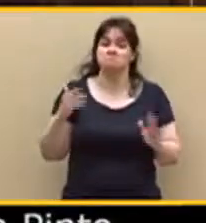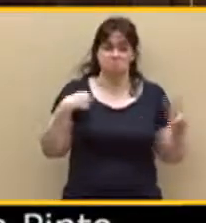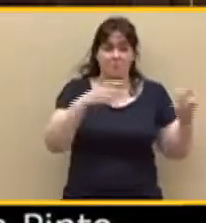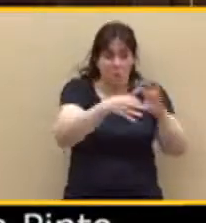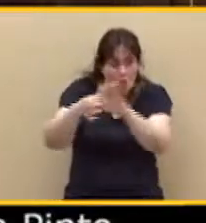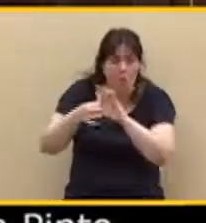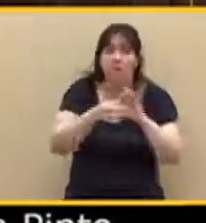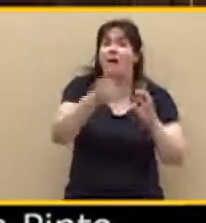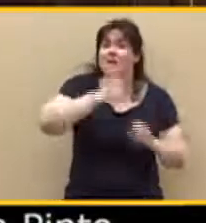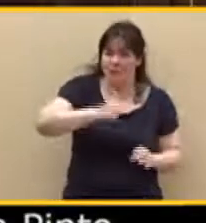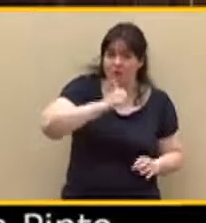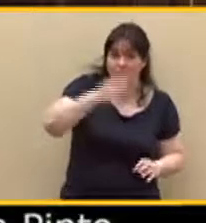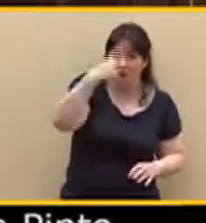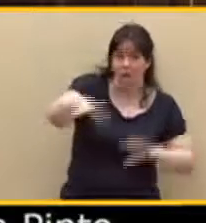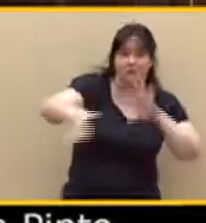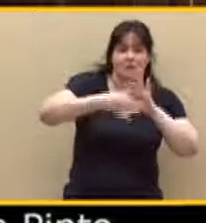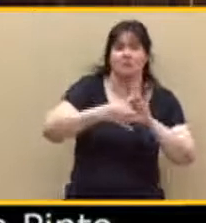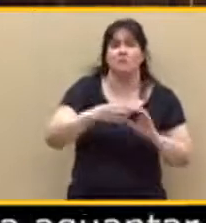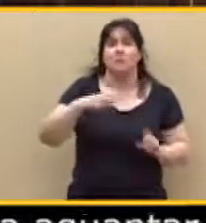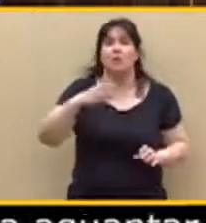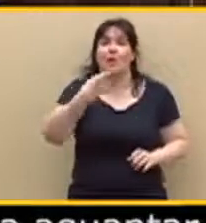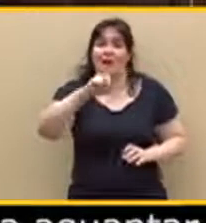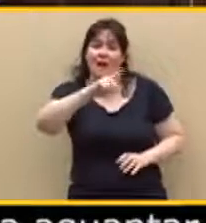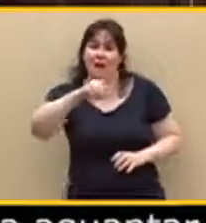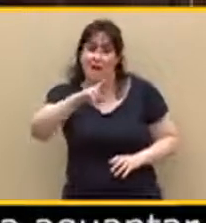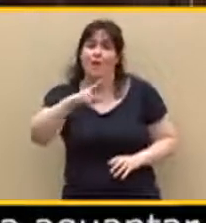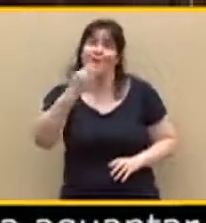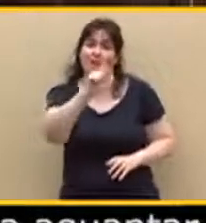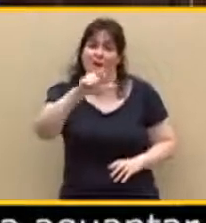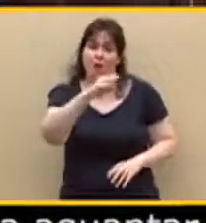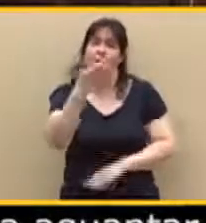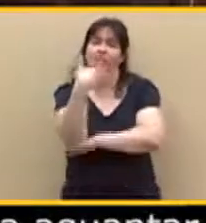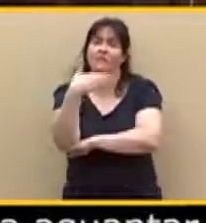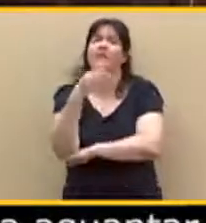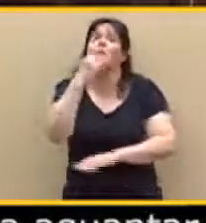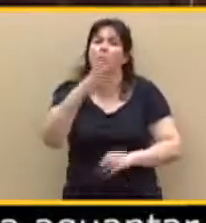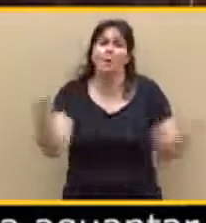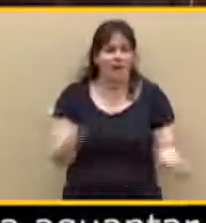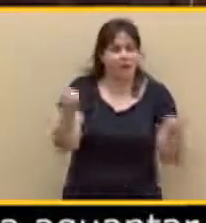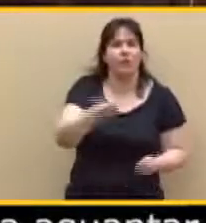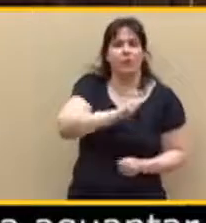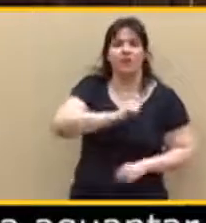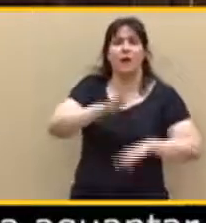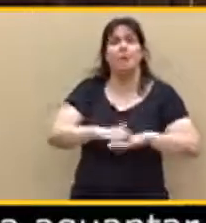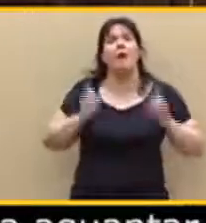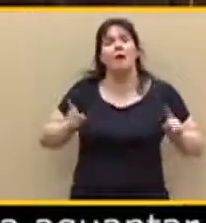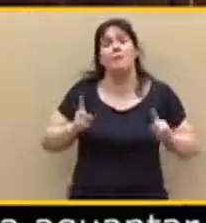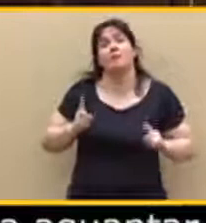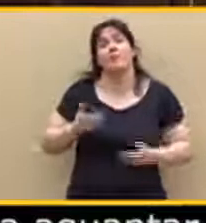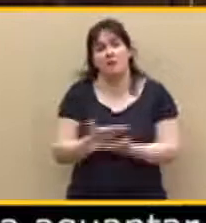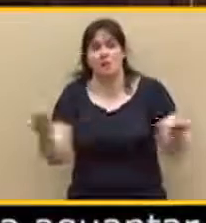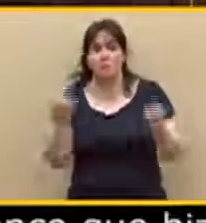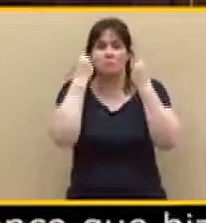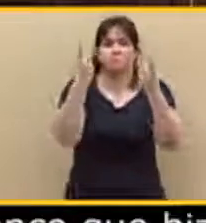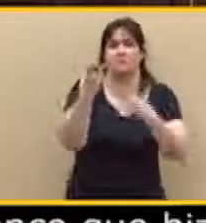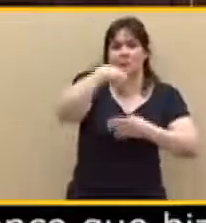almirante franquista Carrero Blanco, que hizo de esta estrategia su bandera? Buena acción policial para prevenir cualquier subversión interna. Eso añadía,